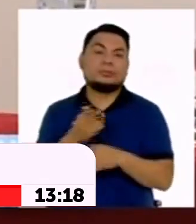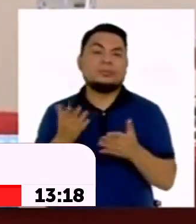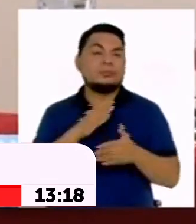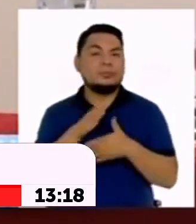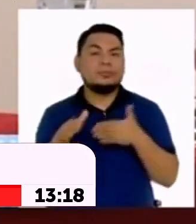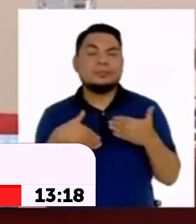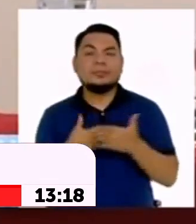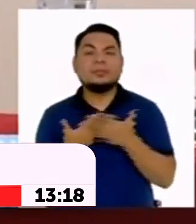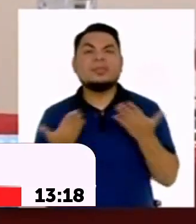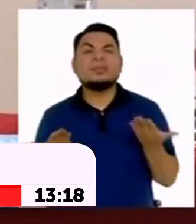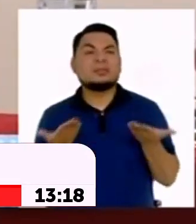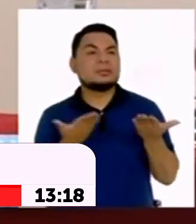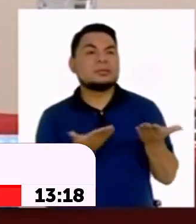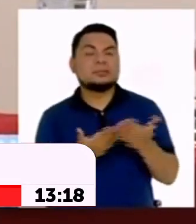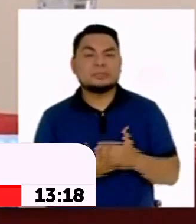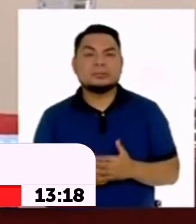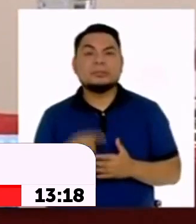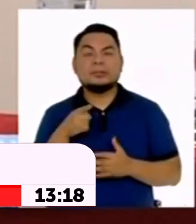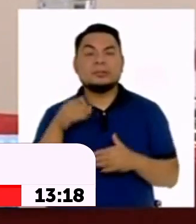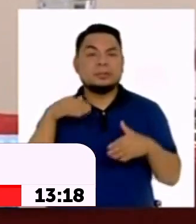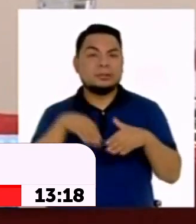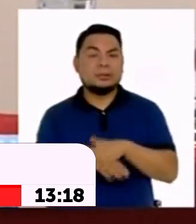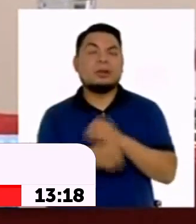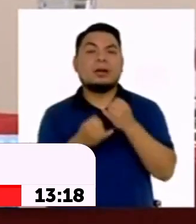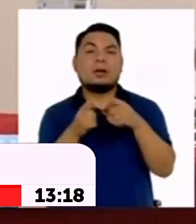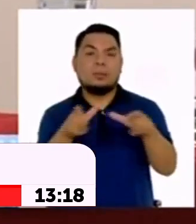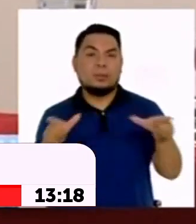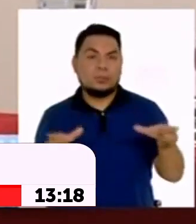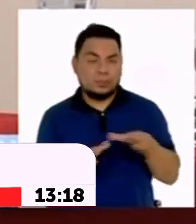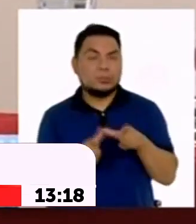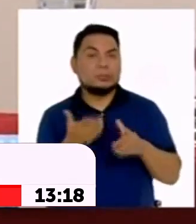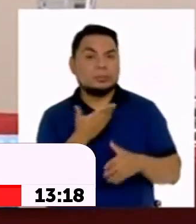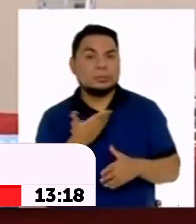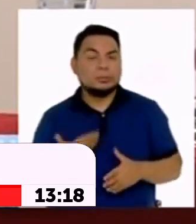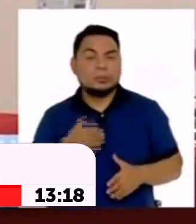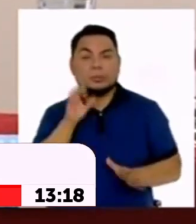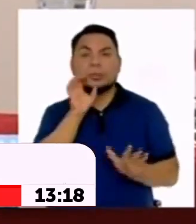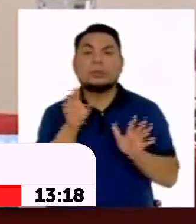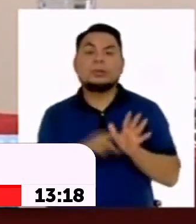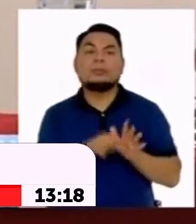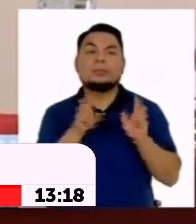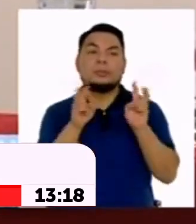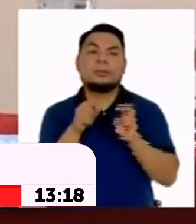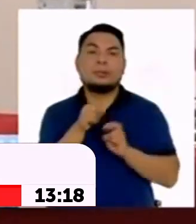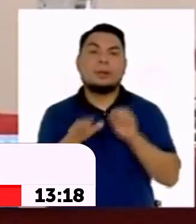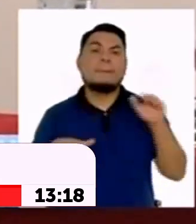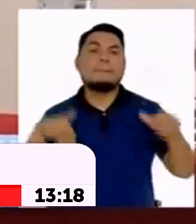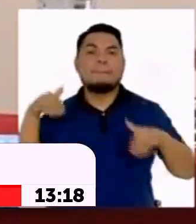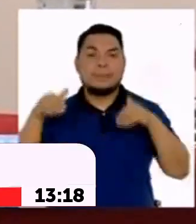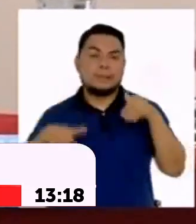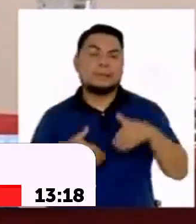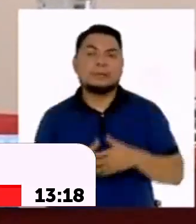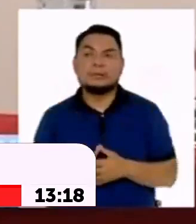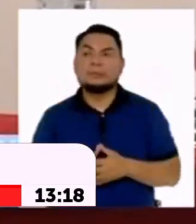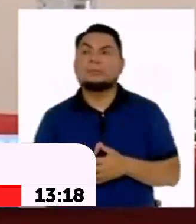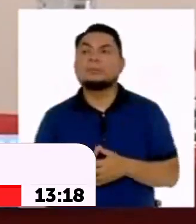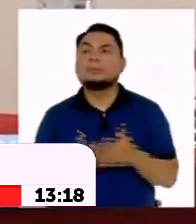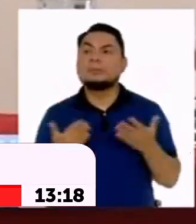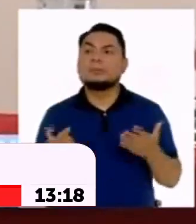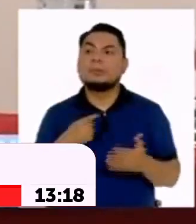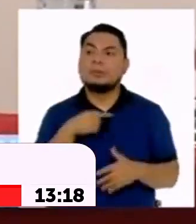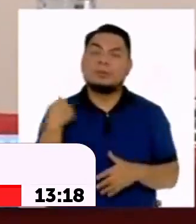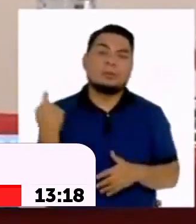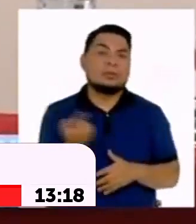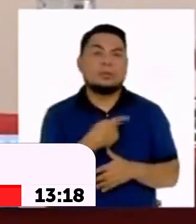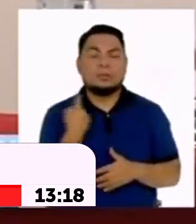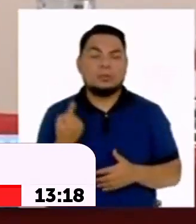todo lo que tiene que ver la ocupación de algunos espacios públicos, como es en el tema de las playas, ¿no?, donde en todos